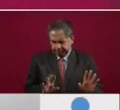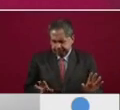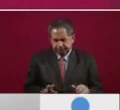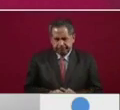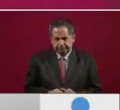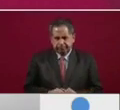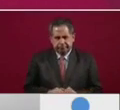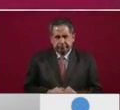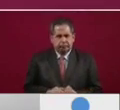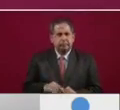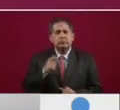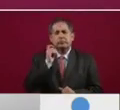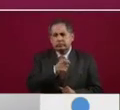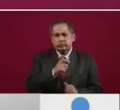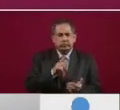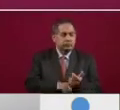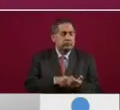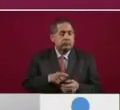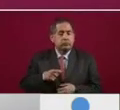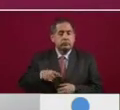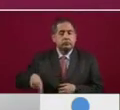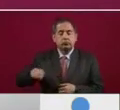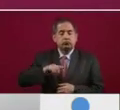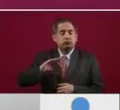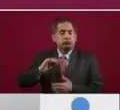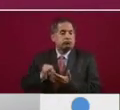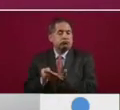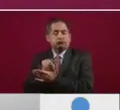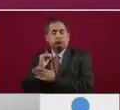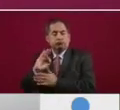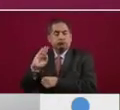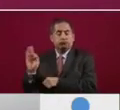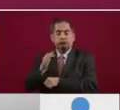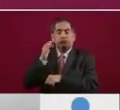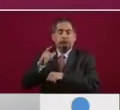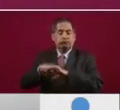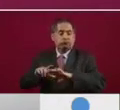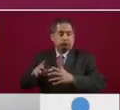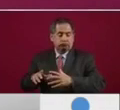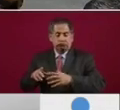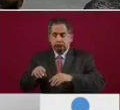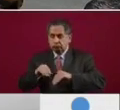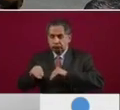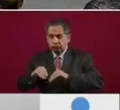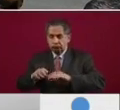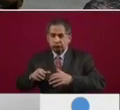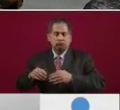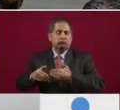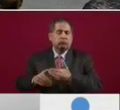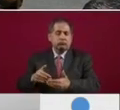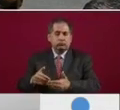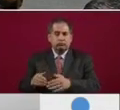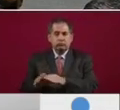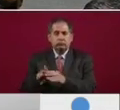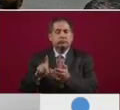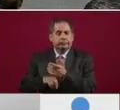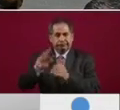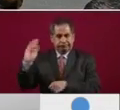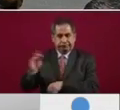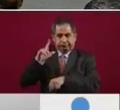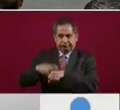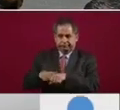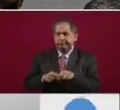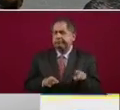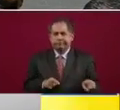esto fue una decisión y un operativo de la federación